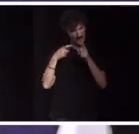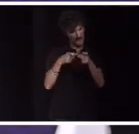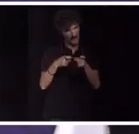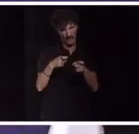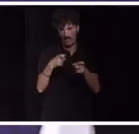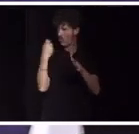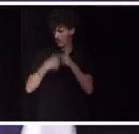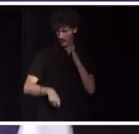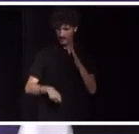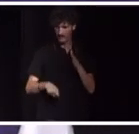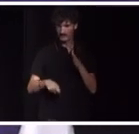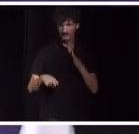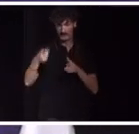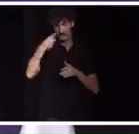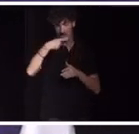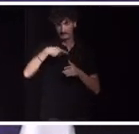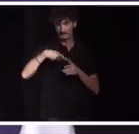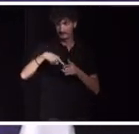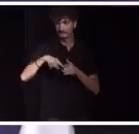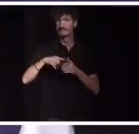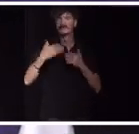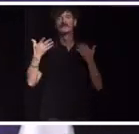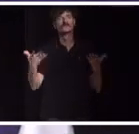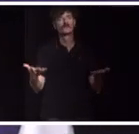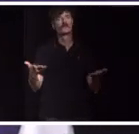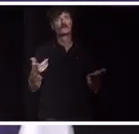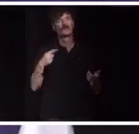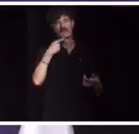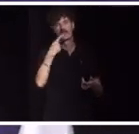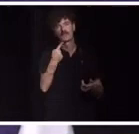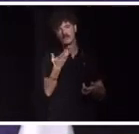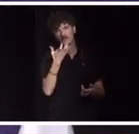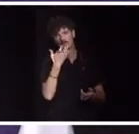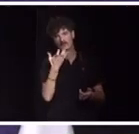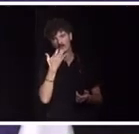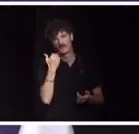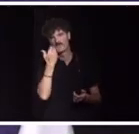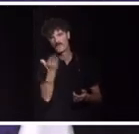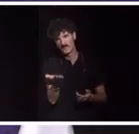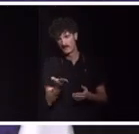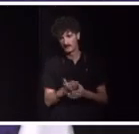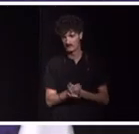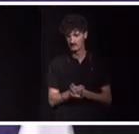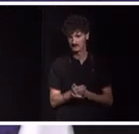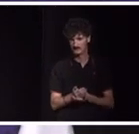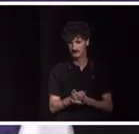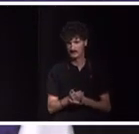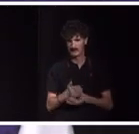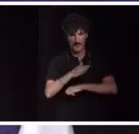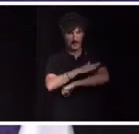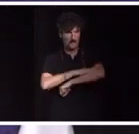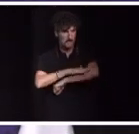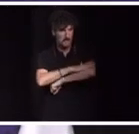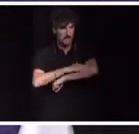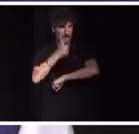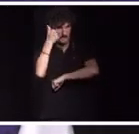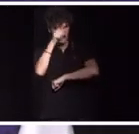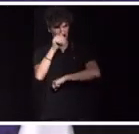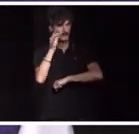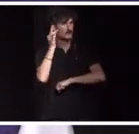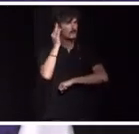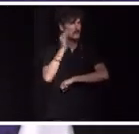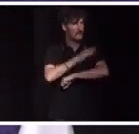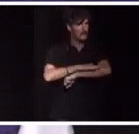eso. Y entonces, claro, era muy feo que hubiera ministros y ministras